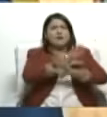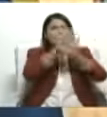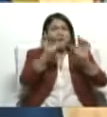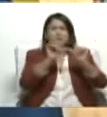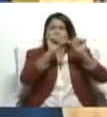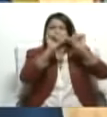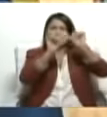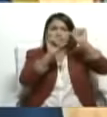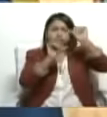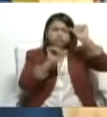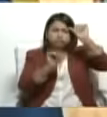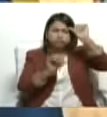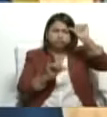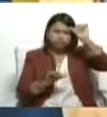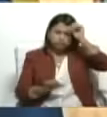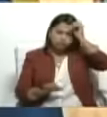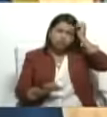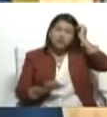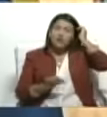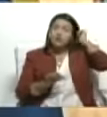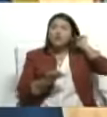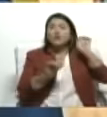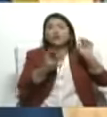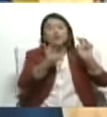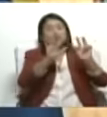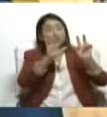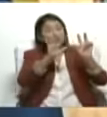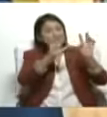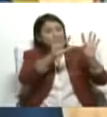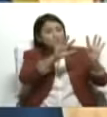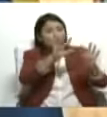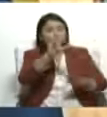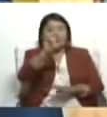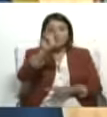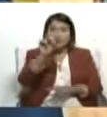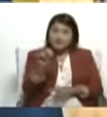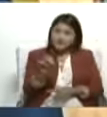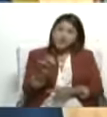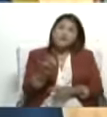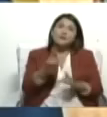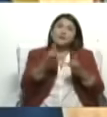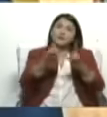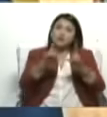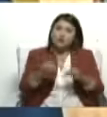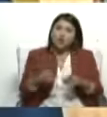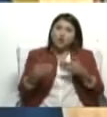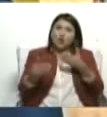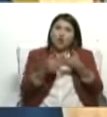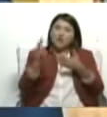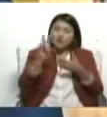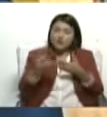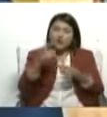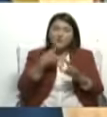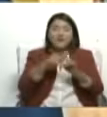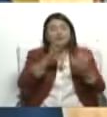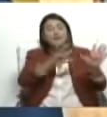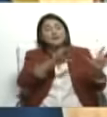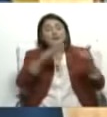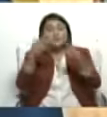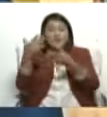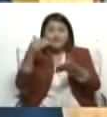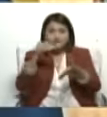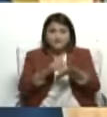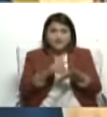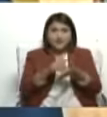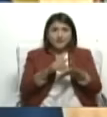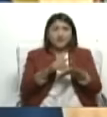discutido. Son más de 930 sanciones que han sido aplicadas sobre Venezuela, más de 16.000 sanciones han sido aplicadas sobre la